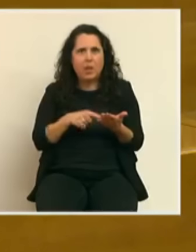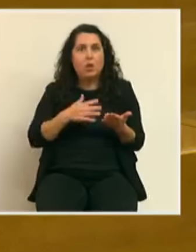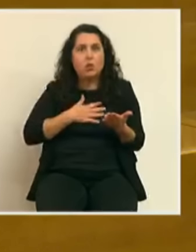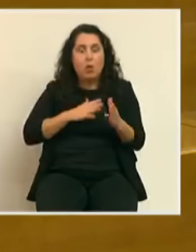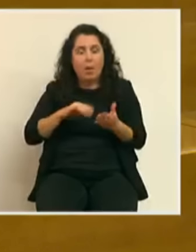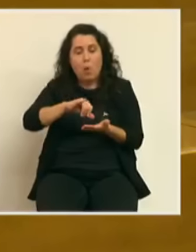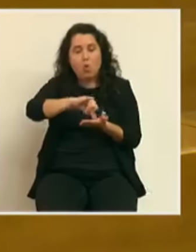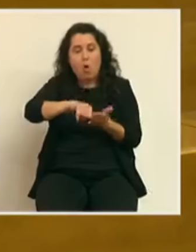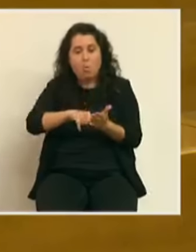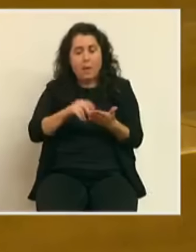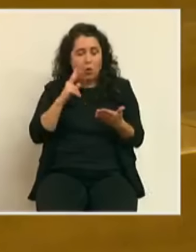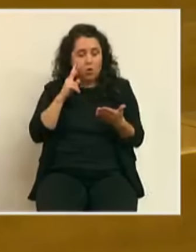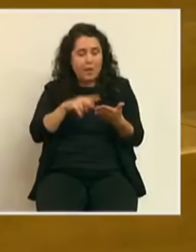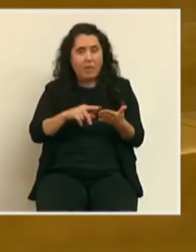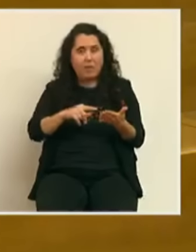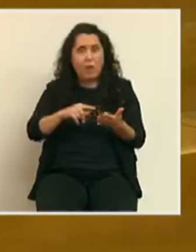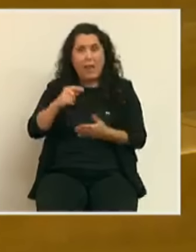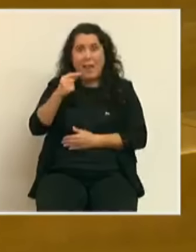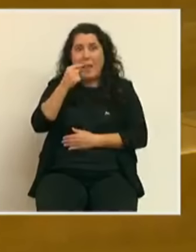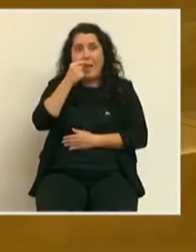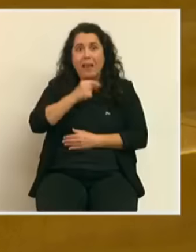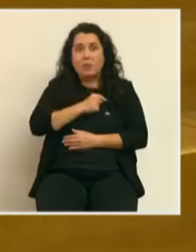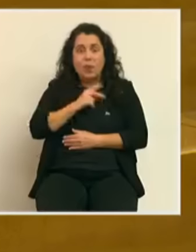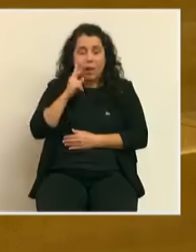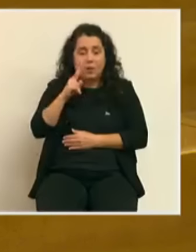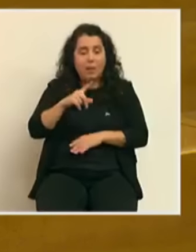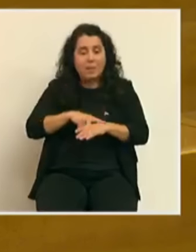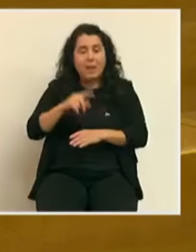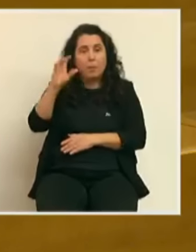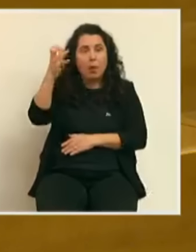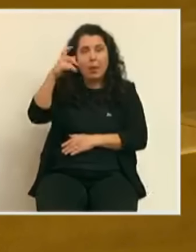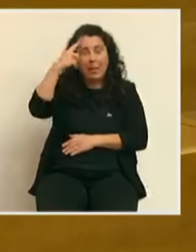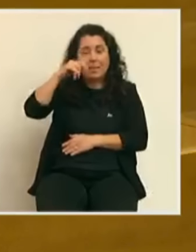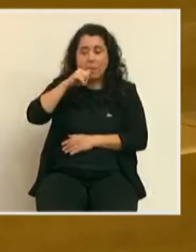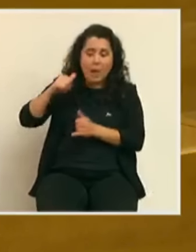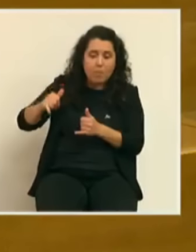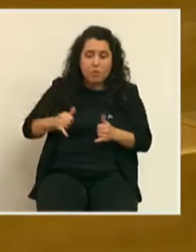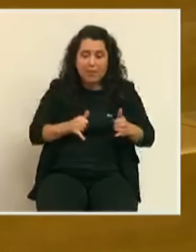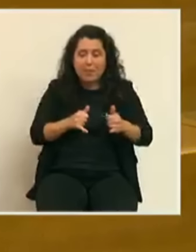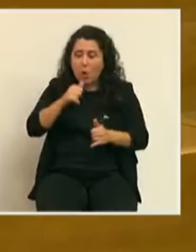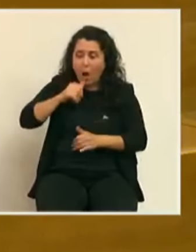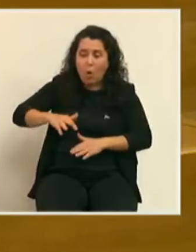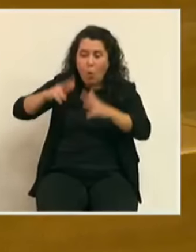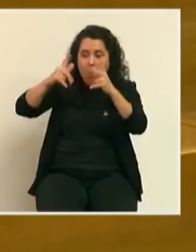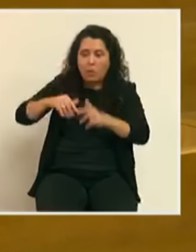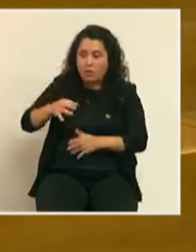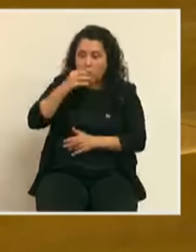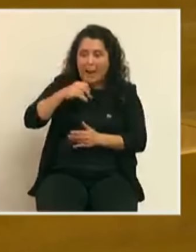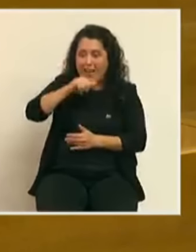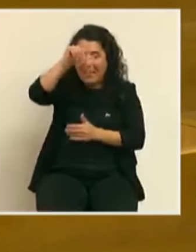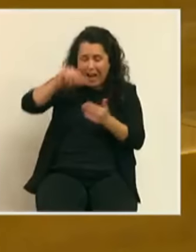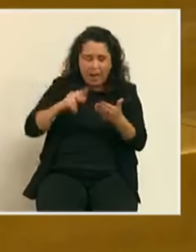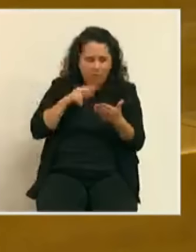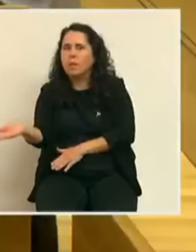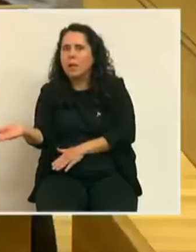moa comarca, en sueca. Estaba envejando en tiempo real el cabal del río Súquer. Toda la vesprada. Y usted